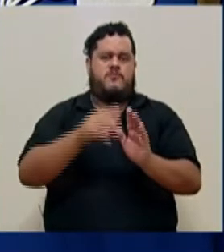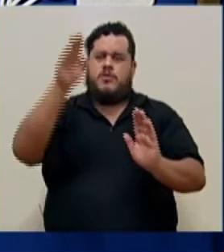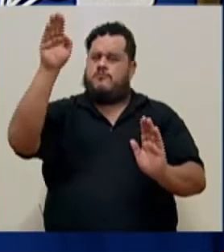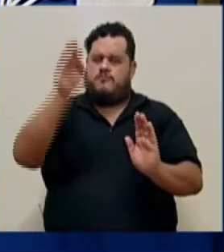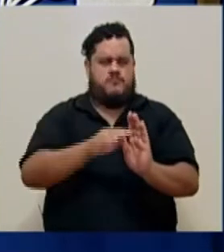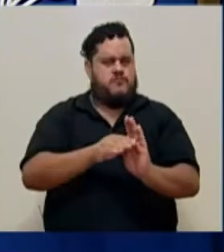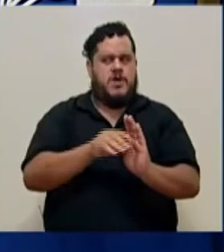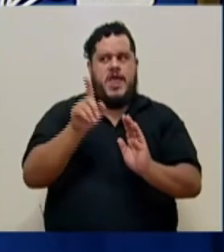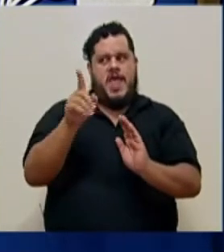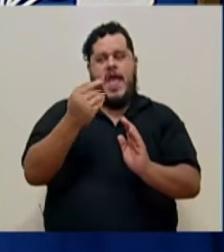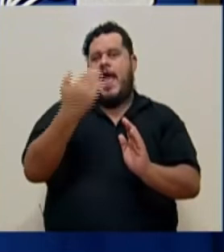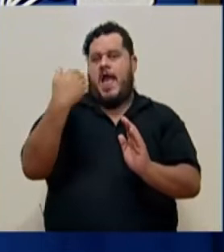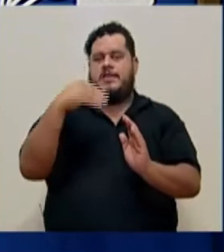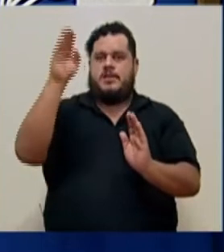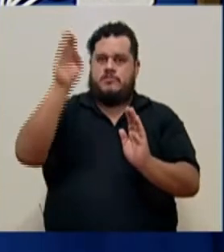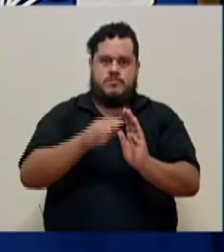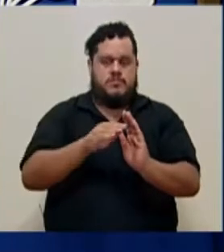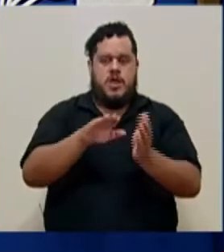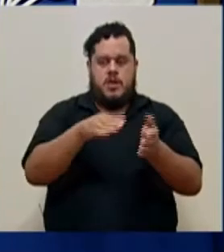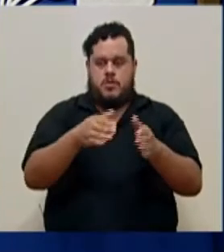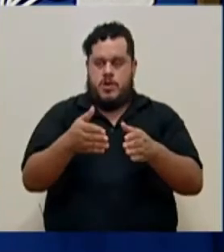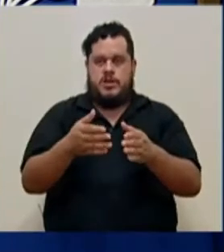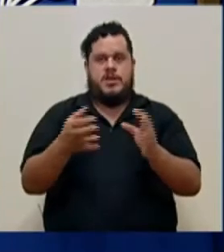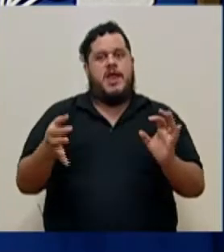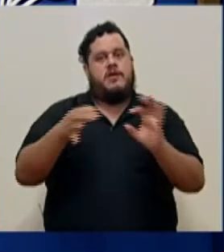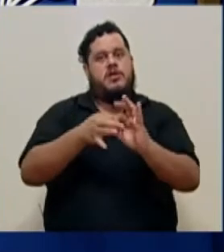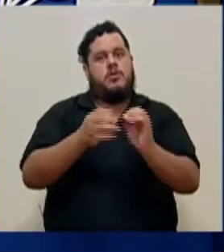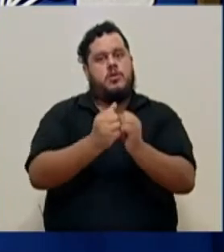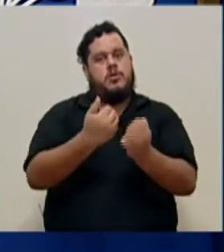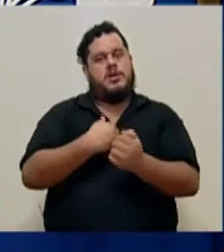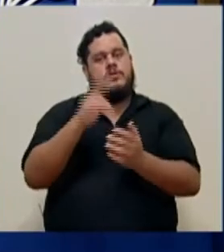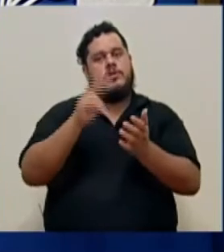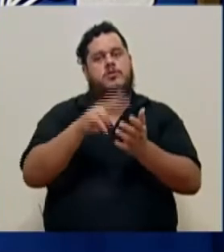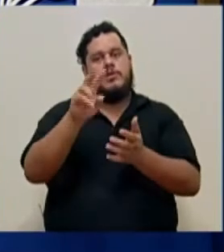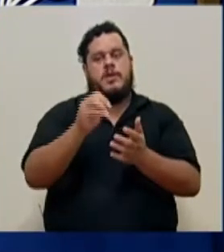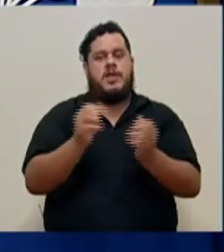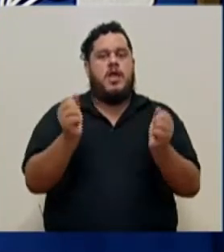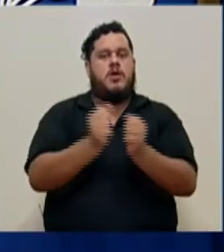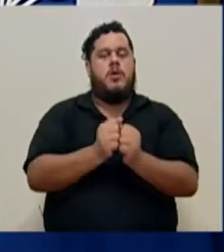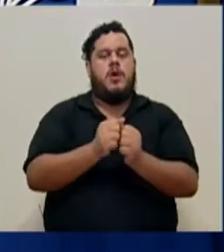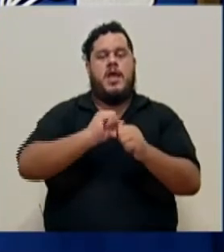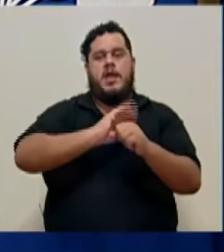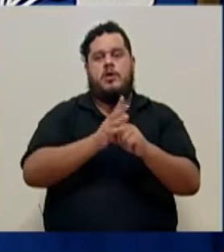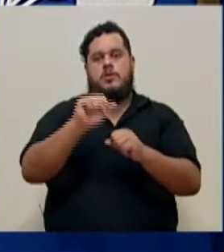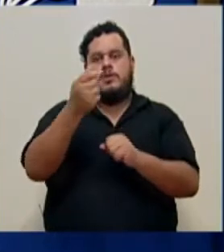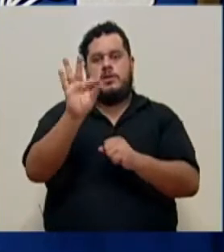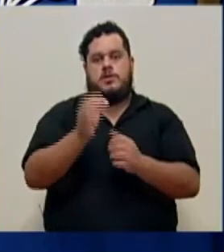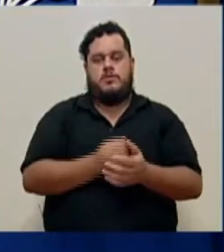menos fallecimientos en relación con lo que tenemos en el 2020 con el